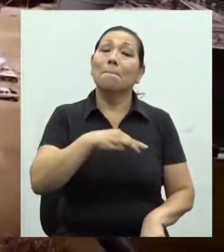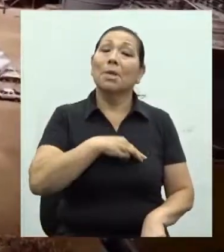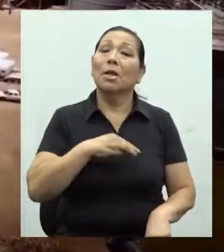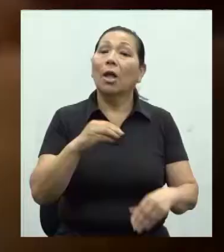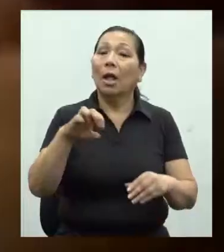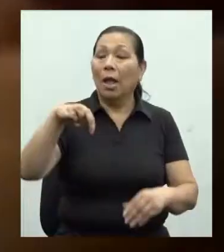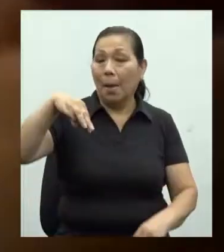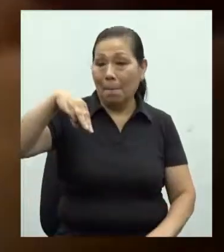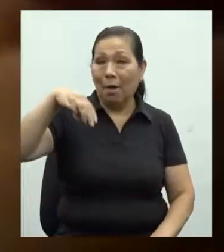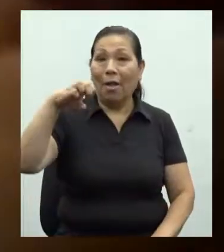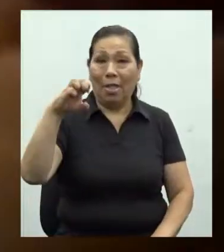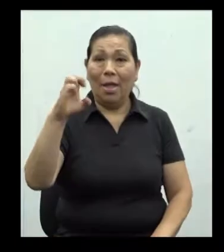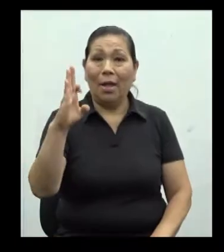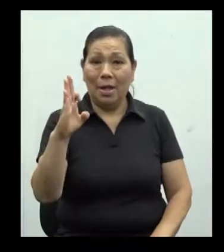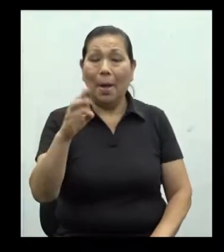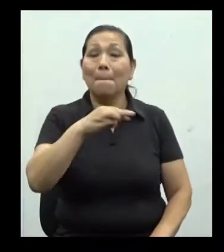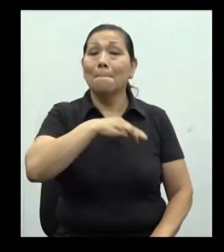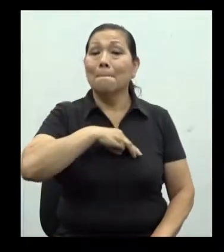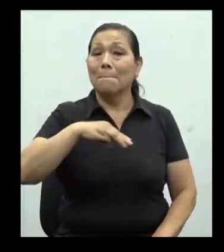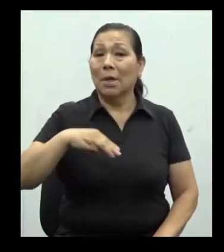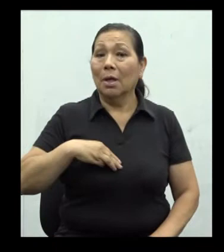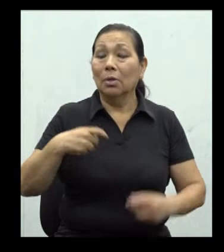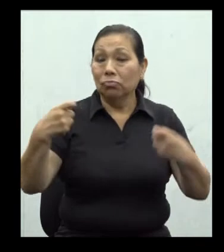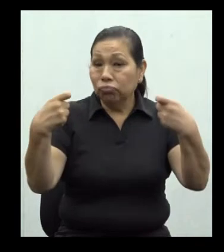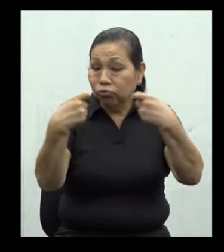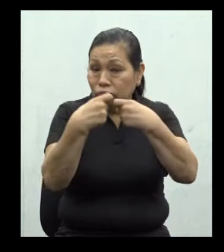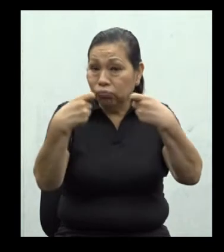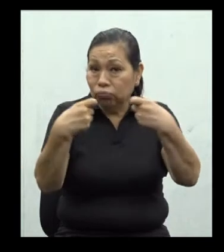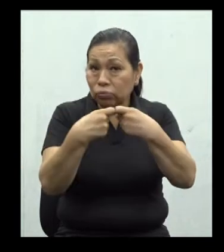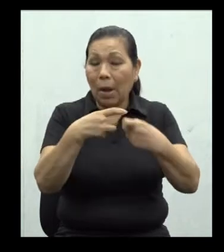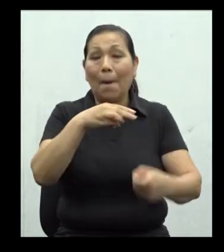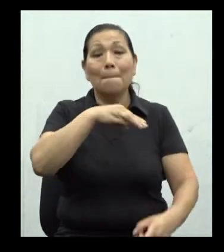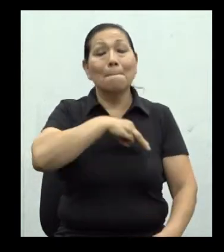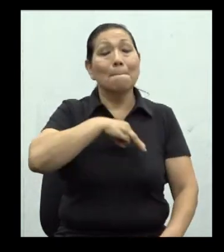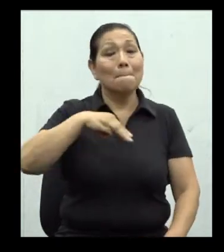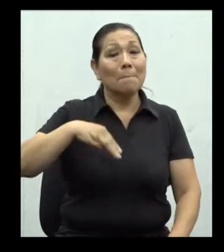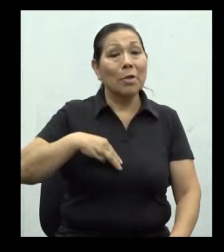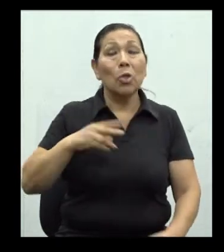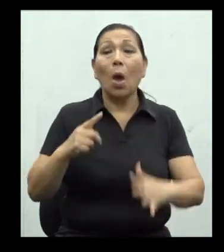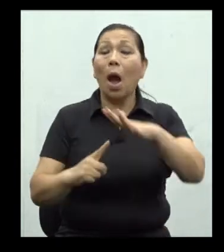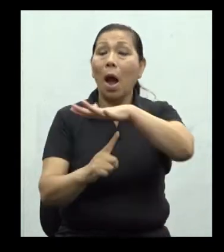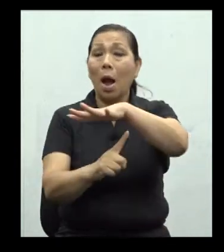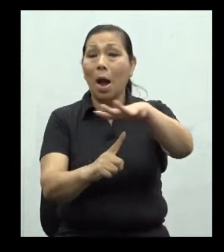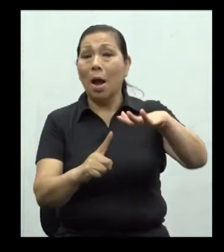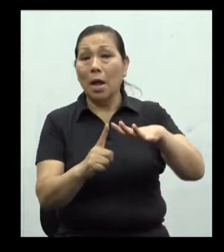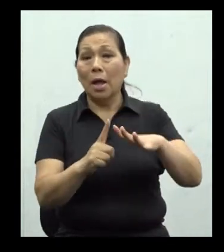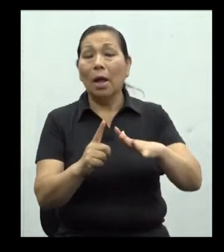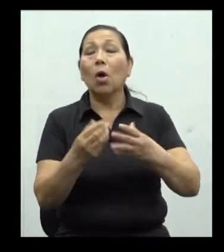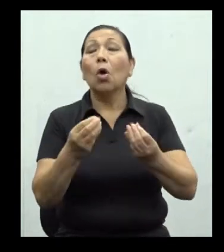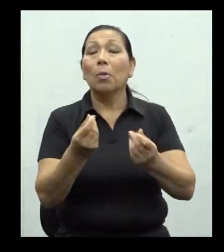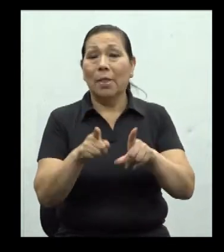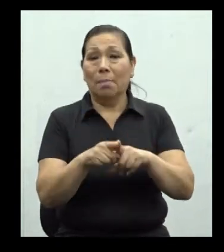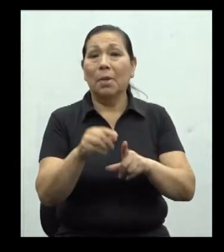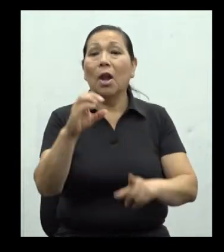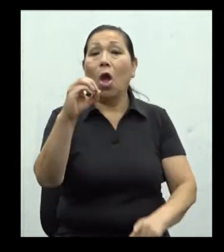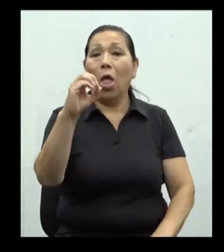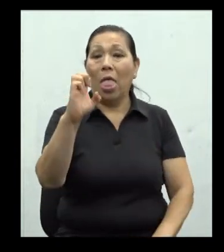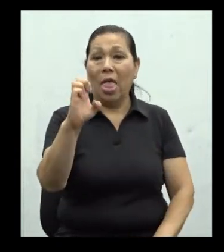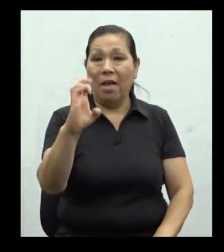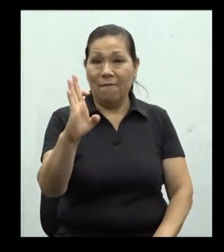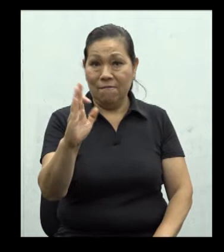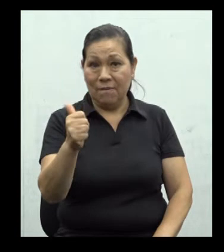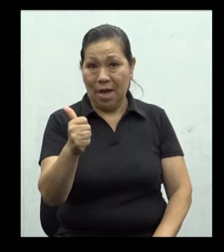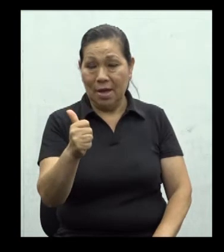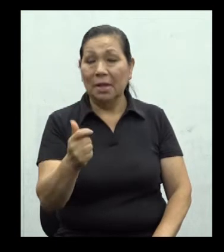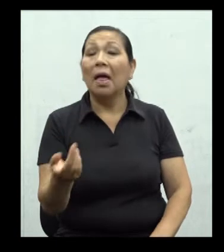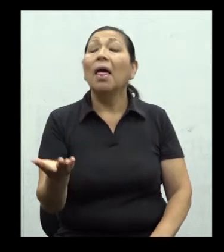de Economía y Finanzas, el Ministerio de Energía y Minas, el Ministerio del Ambiente y el OEFA.